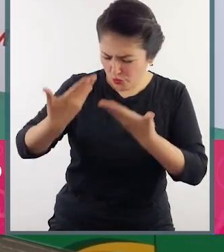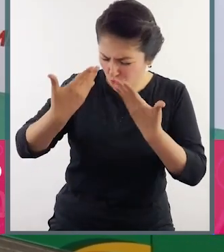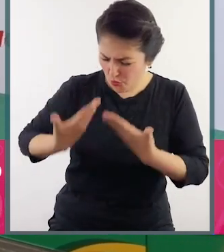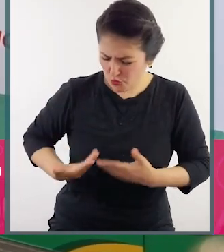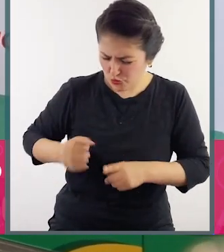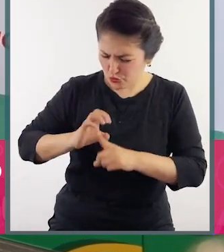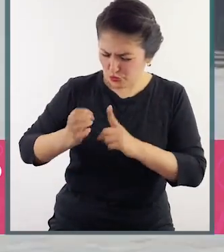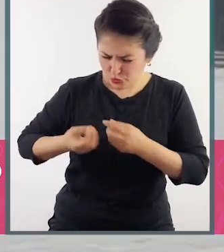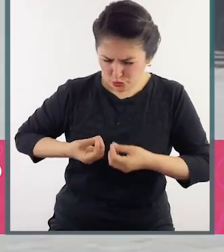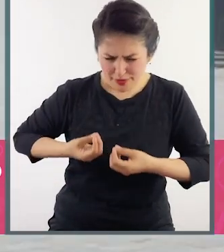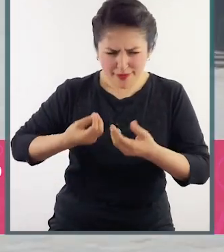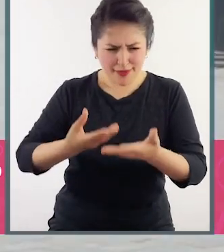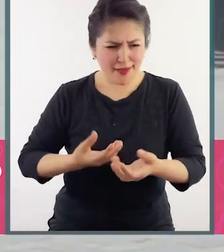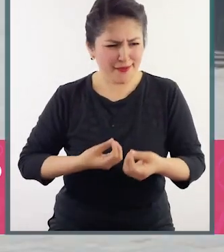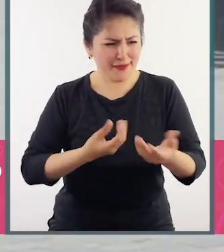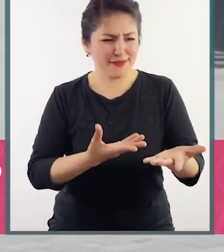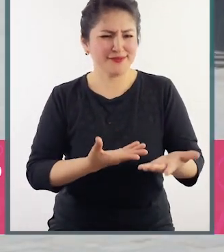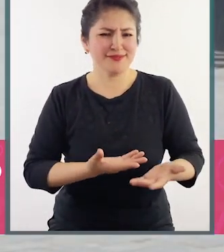legado cultural.